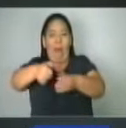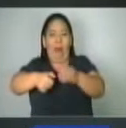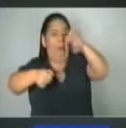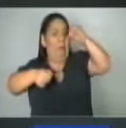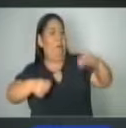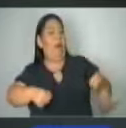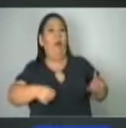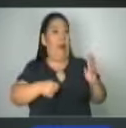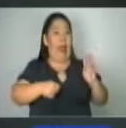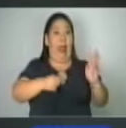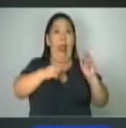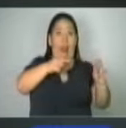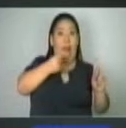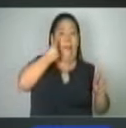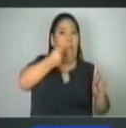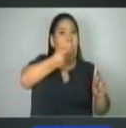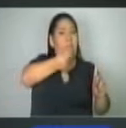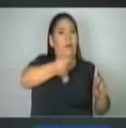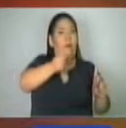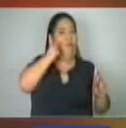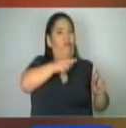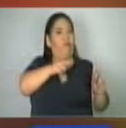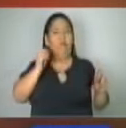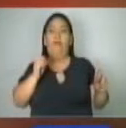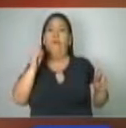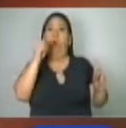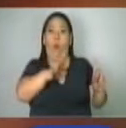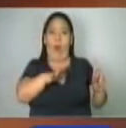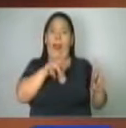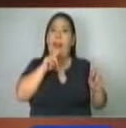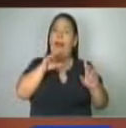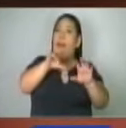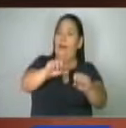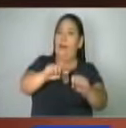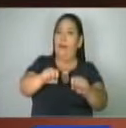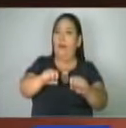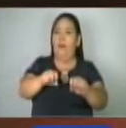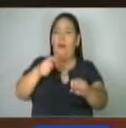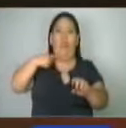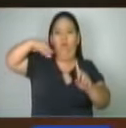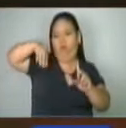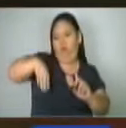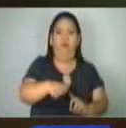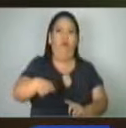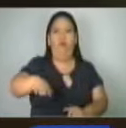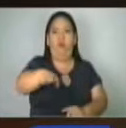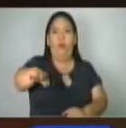al personal de la institución, por lo que intentaron detenerlo, pero se dio a la fuga.